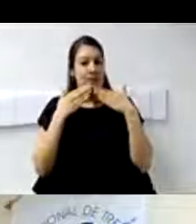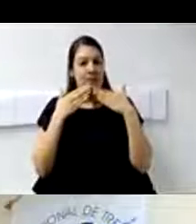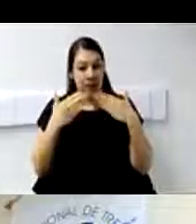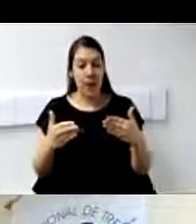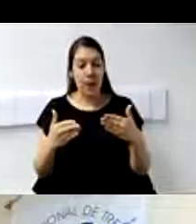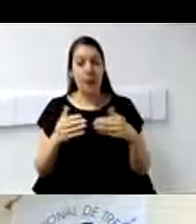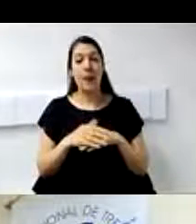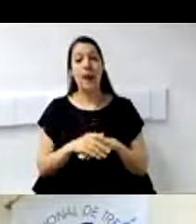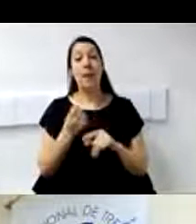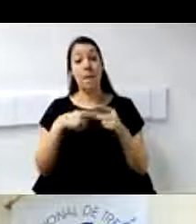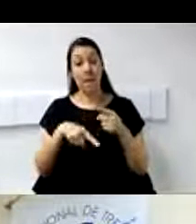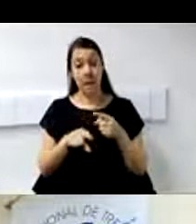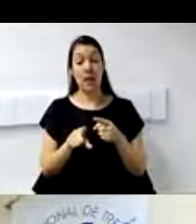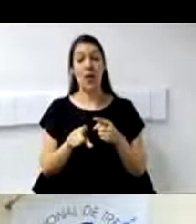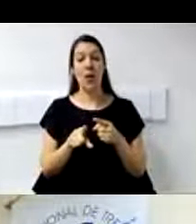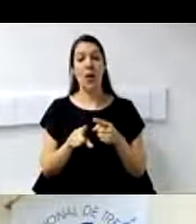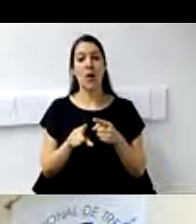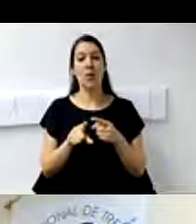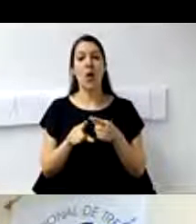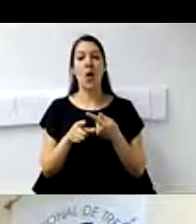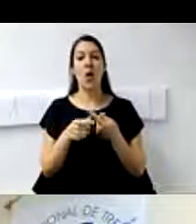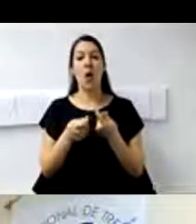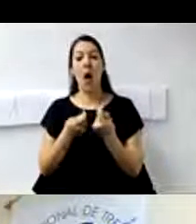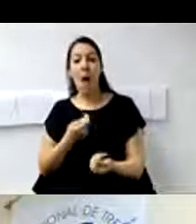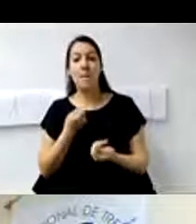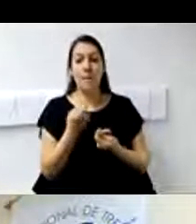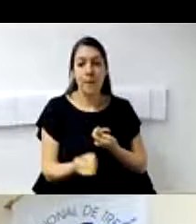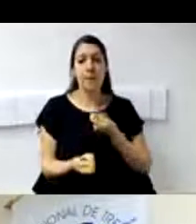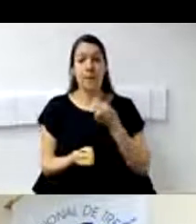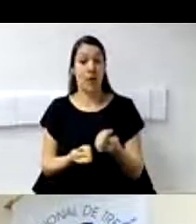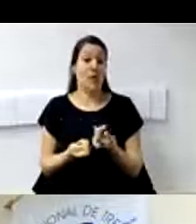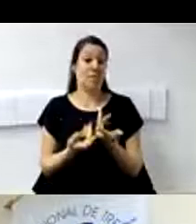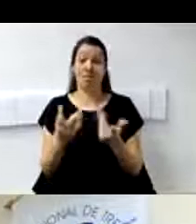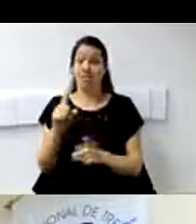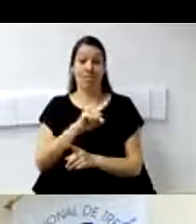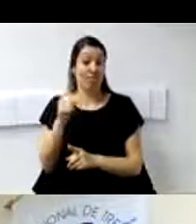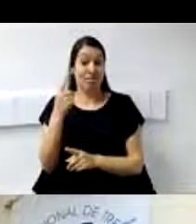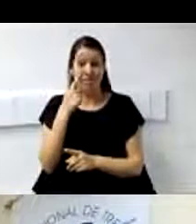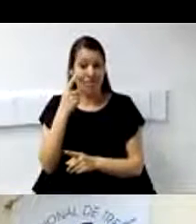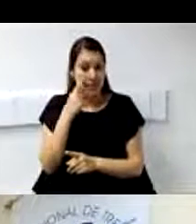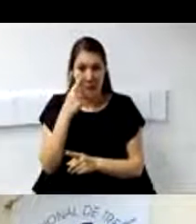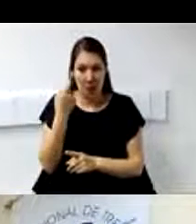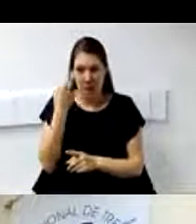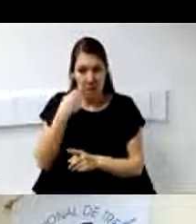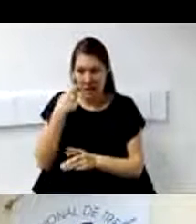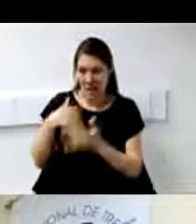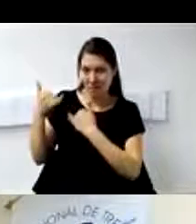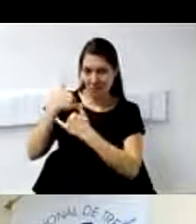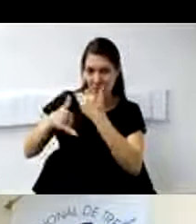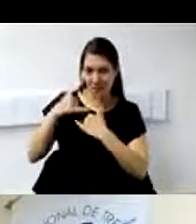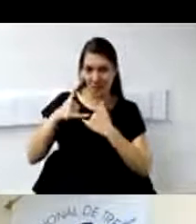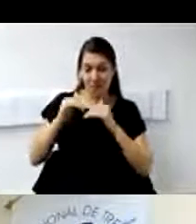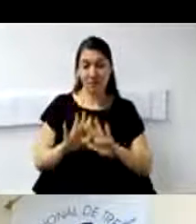Pero que de alguna manera son aportes que desconocemos, dice alguien. Bueno, capaz que